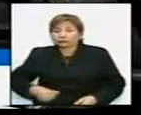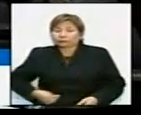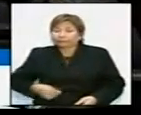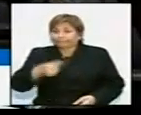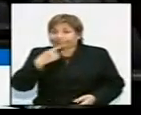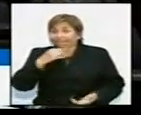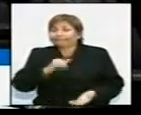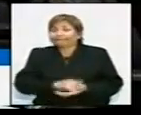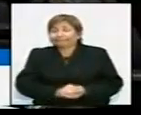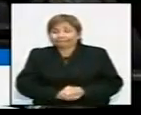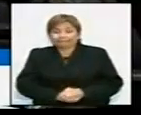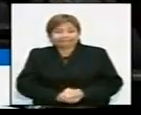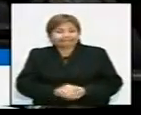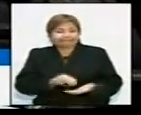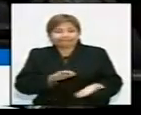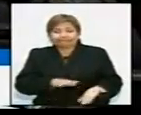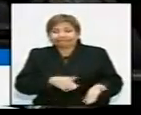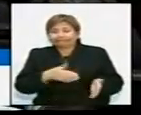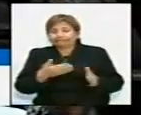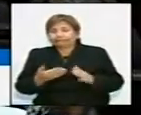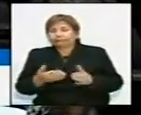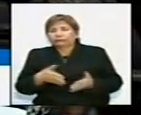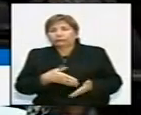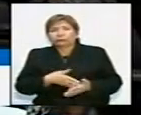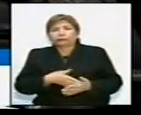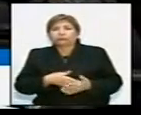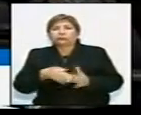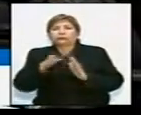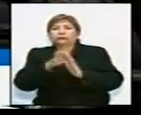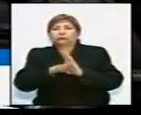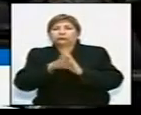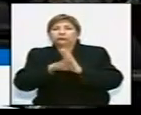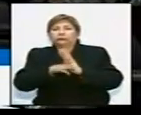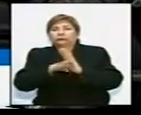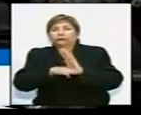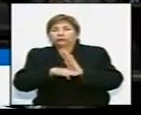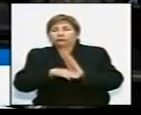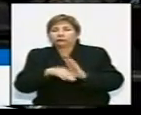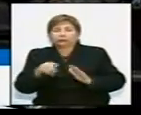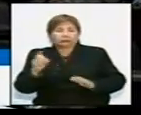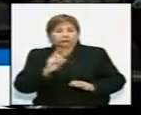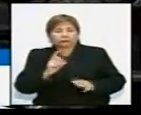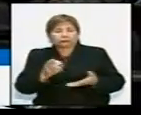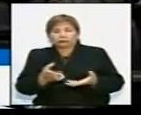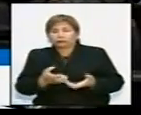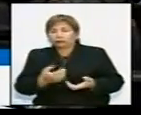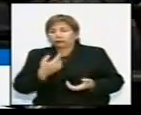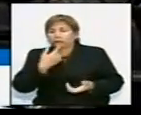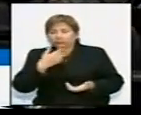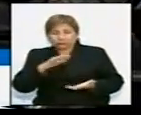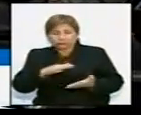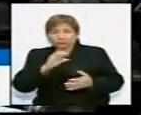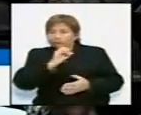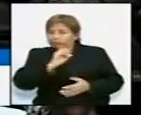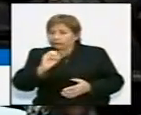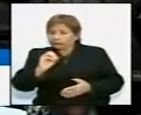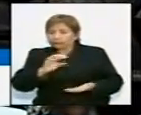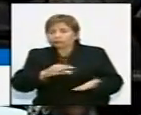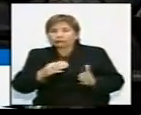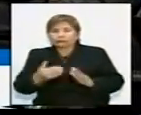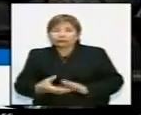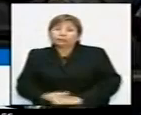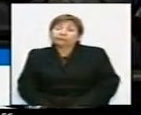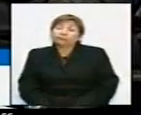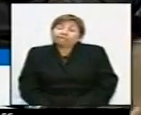es que el índice de muertes prematuras ha disminuido. No es lo que queremos, quisiéramos cero muertos,